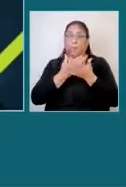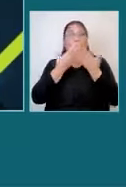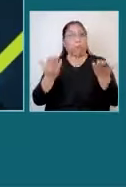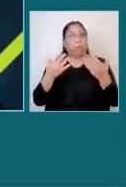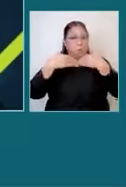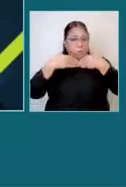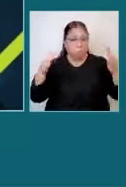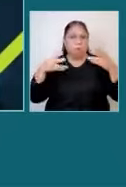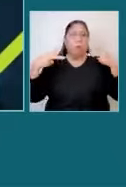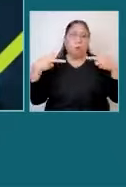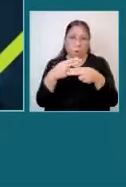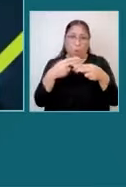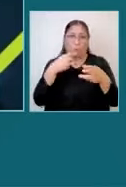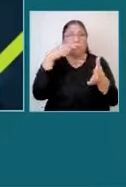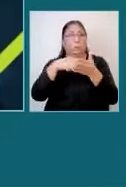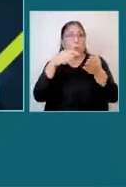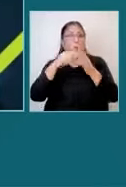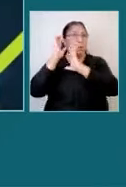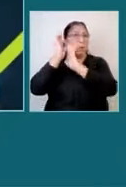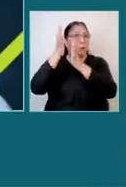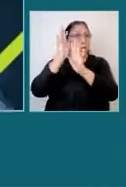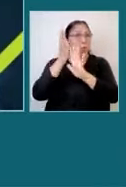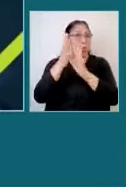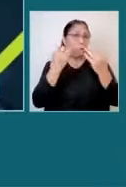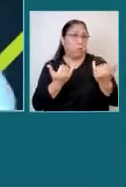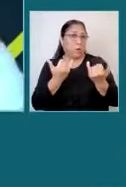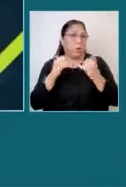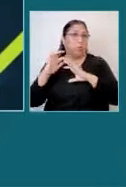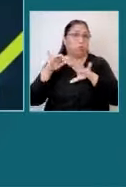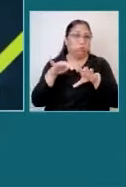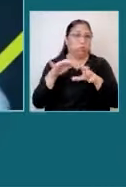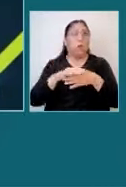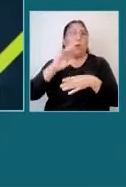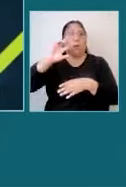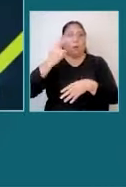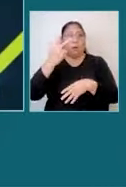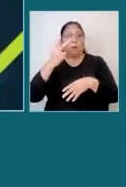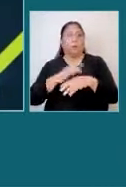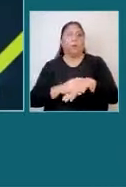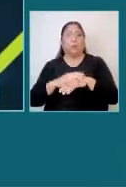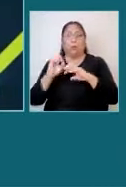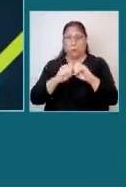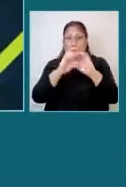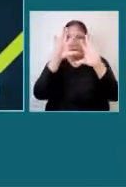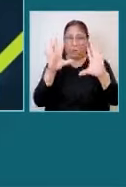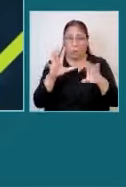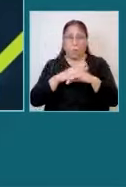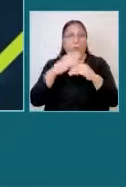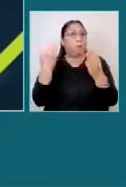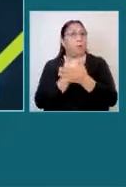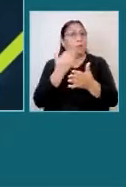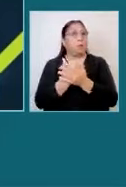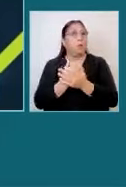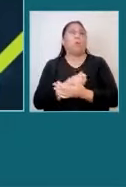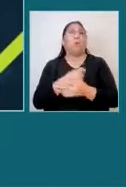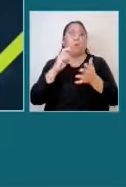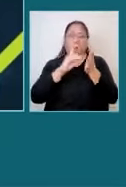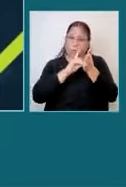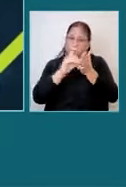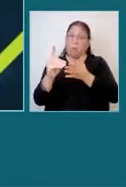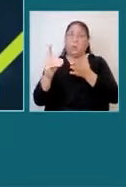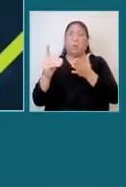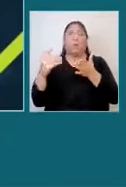por inaugurada esta sesión plenaria, como decimos, de la tercera jornada de esta nueva edición de la Semana de